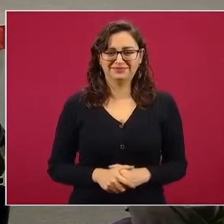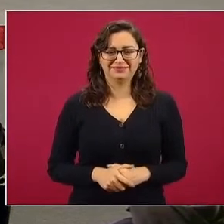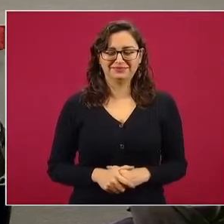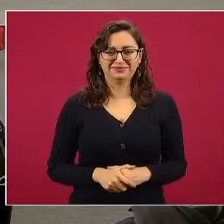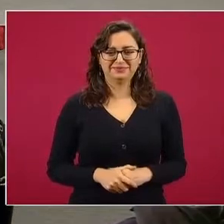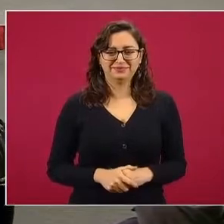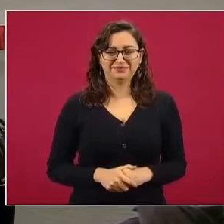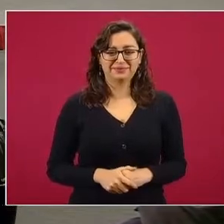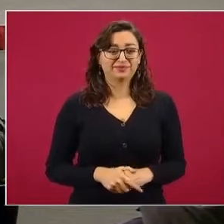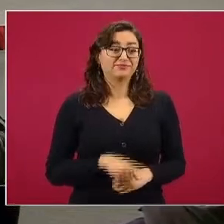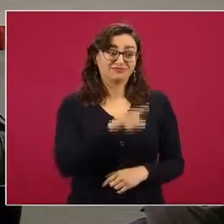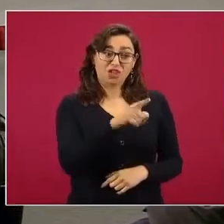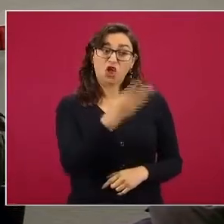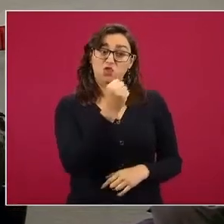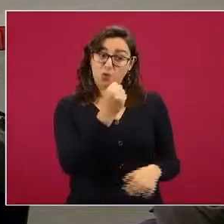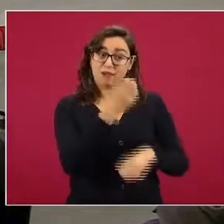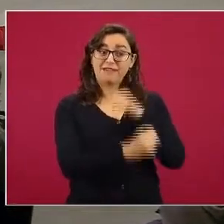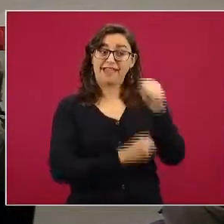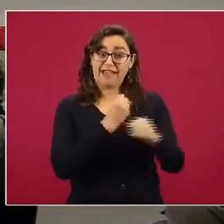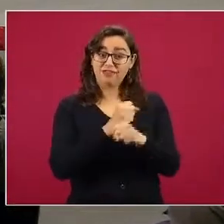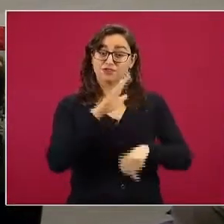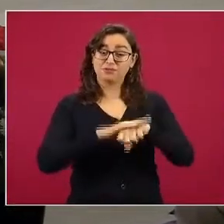9 años más de cárcel.